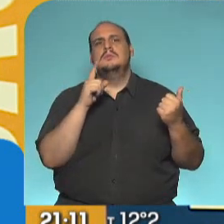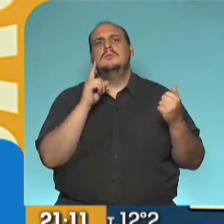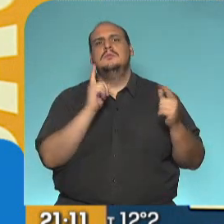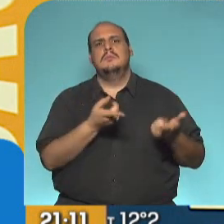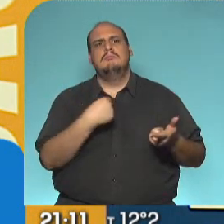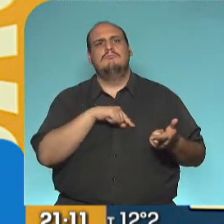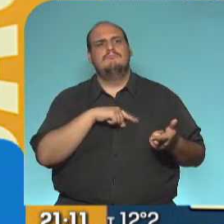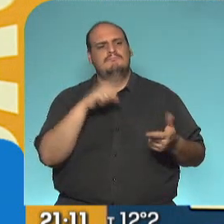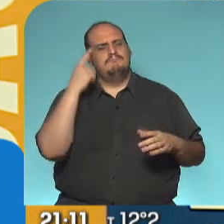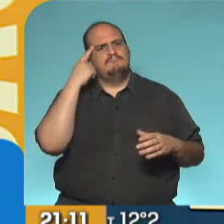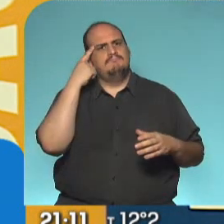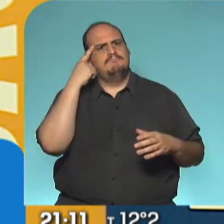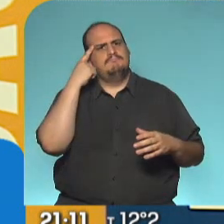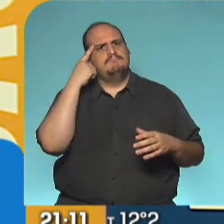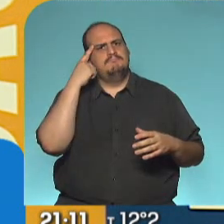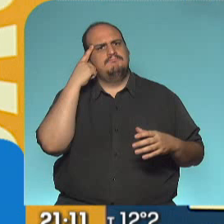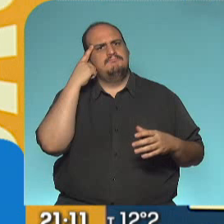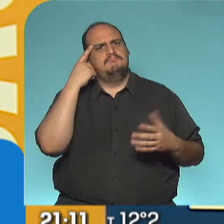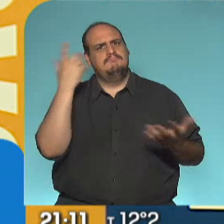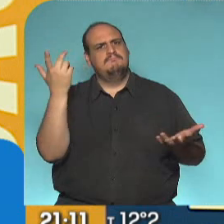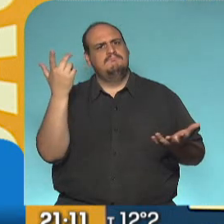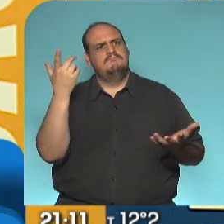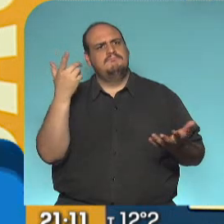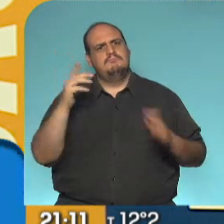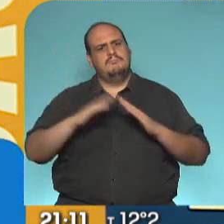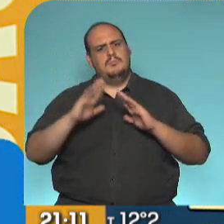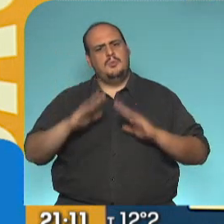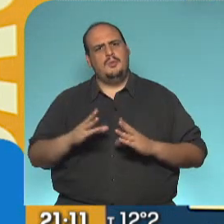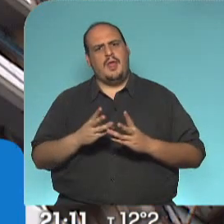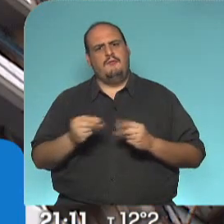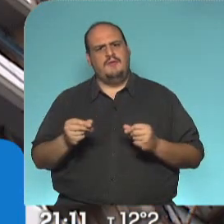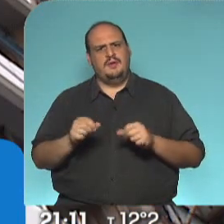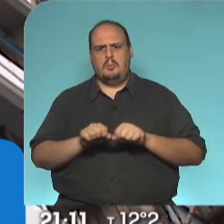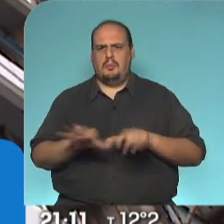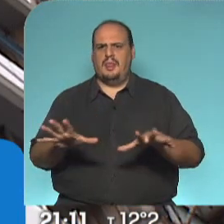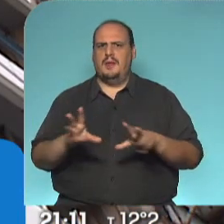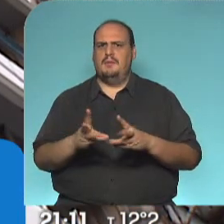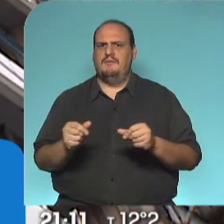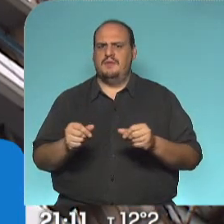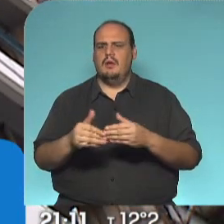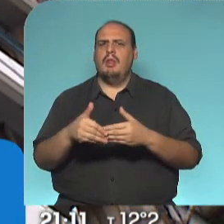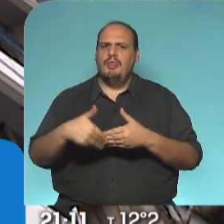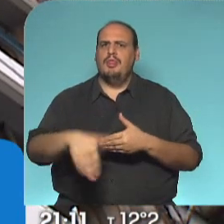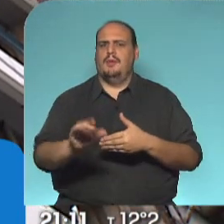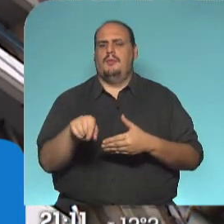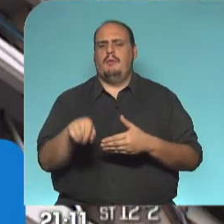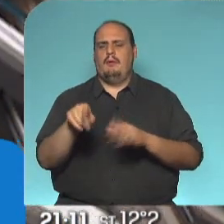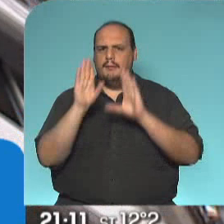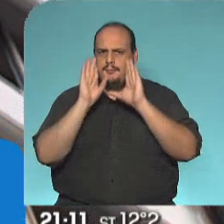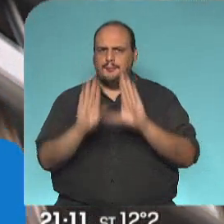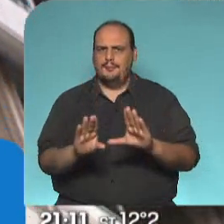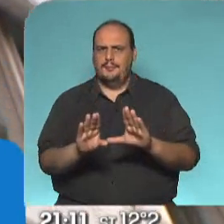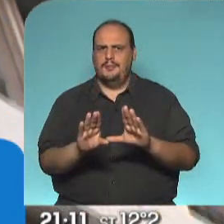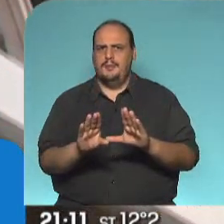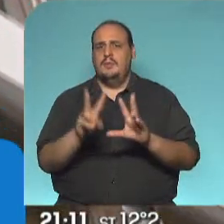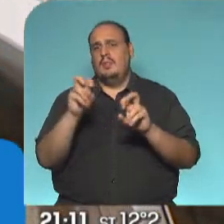las expectativas en la proyección de la salida, tanto de la cuestión económica acuciante, que es el tema de la deuda